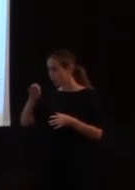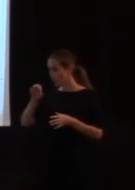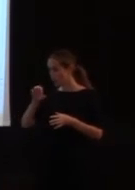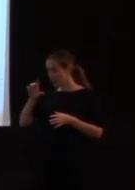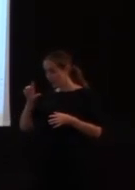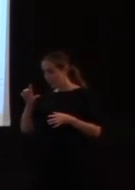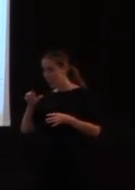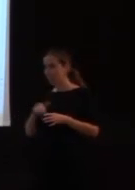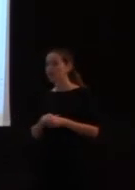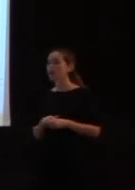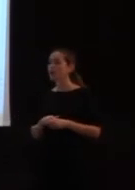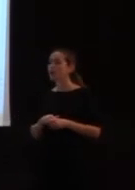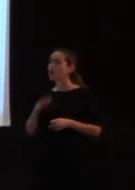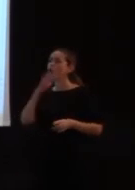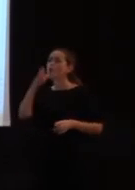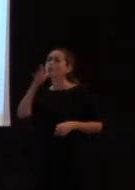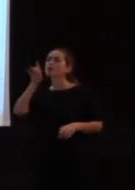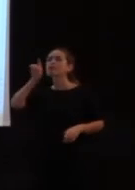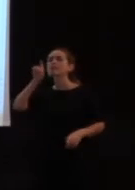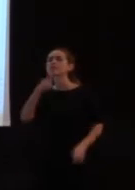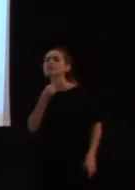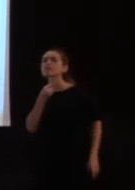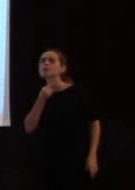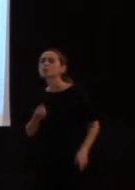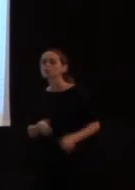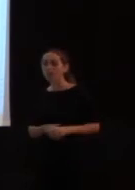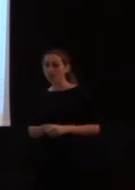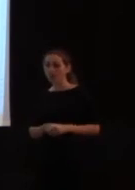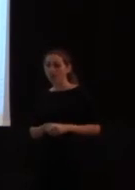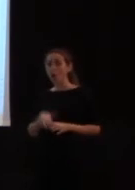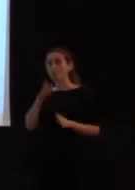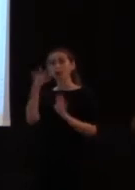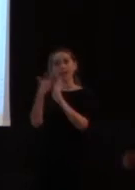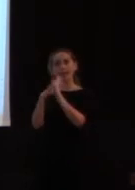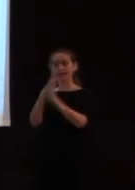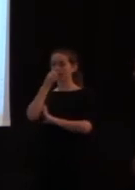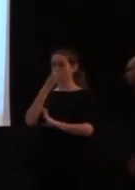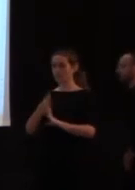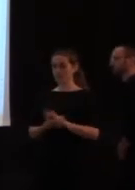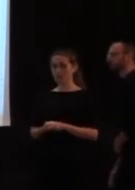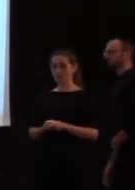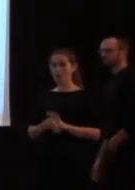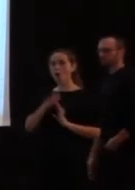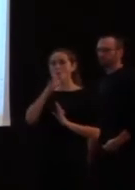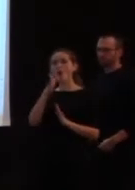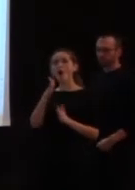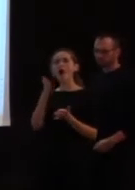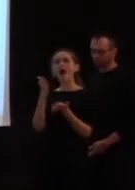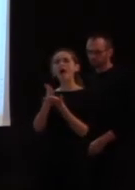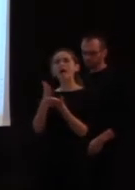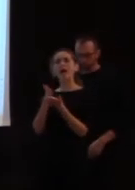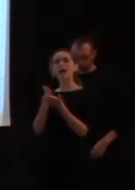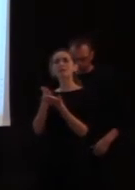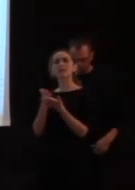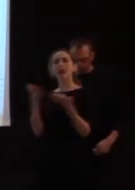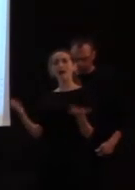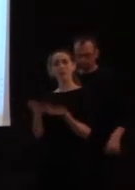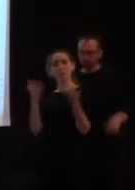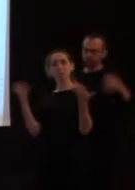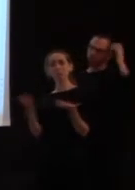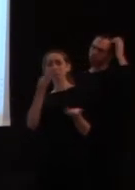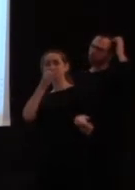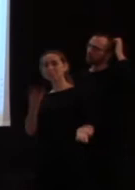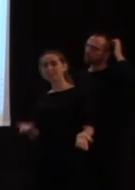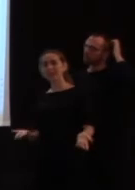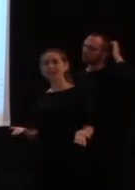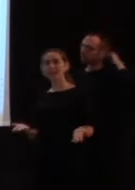Noel, ¿no? ¿Por qué te ha gustado esa profesora? Ellos decían, por ejemplo, porque explica muy bien, porque las clases son muy amenas, porque las